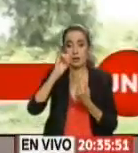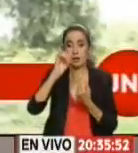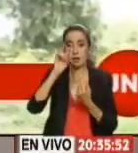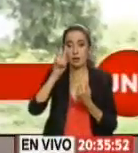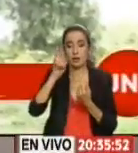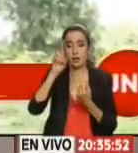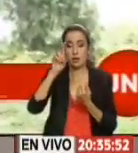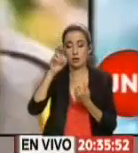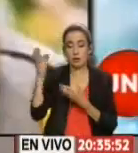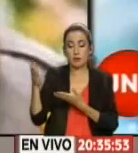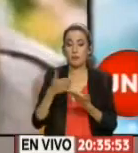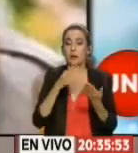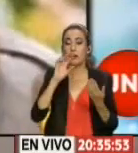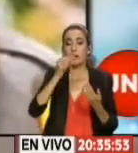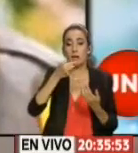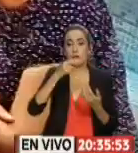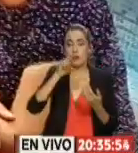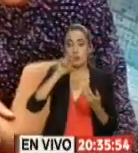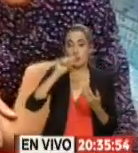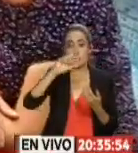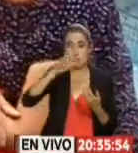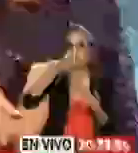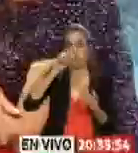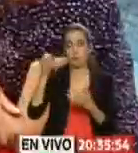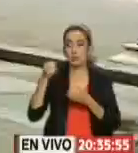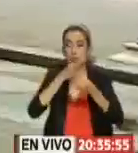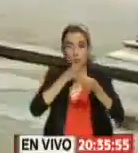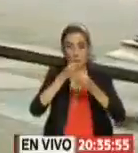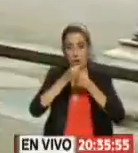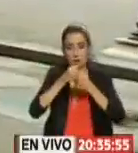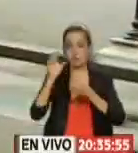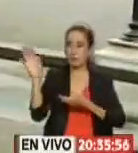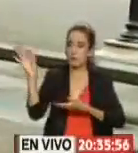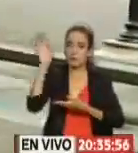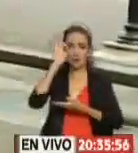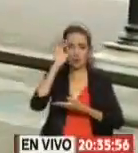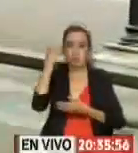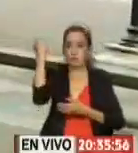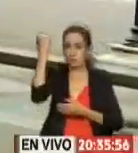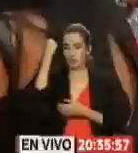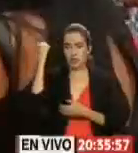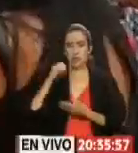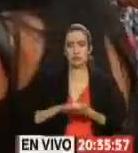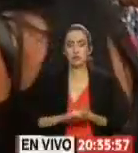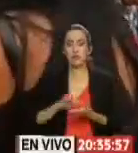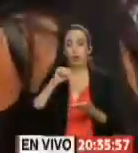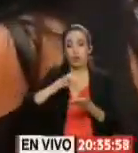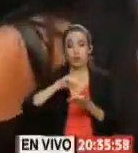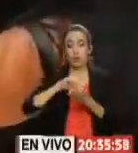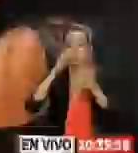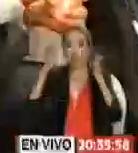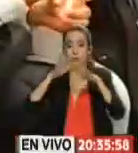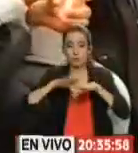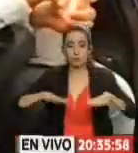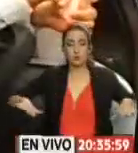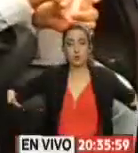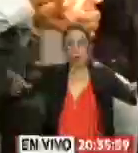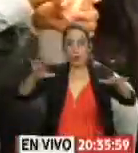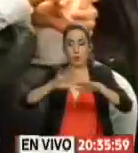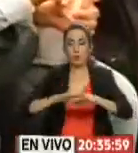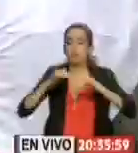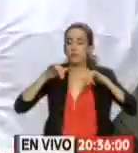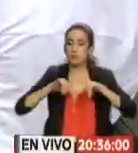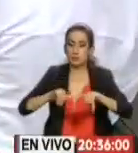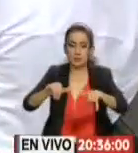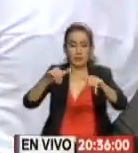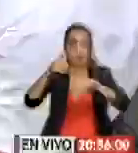Sinisterra, liderado por alias Guacho. Periodistas, representantes de derechos humanos y ciudadanía en general, indicó que seguirán